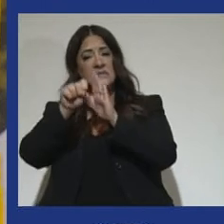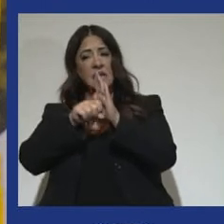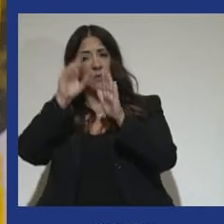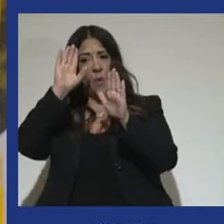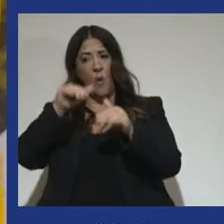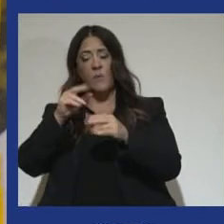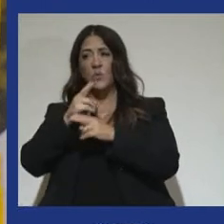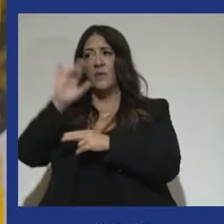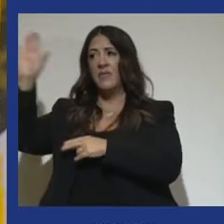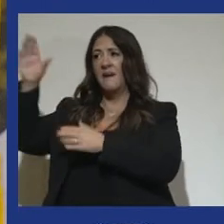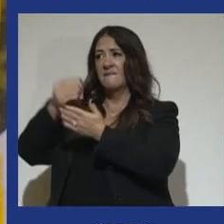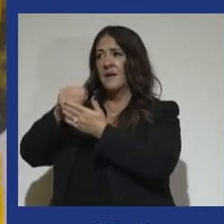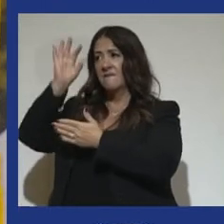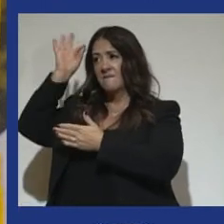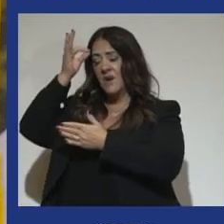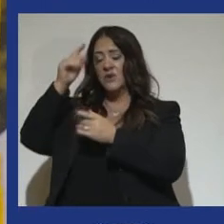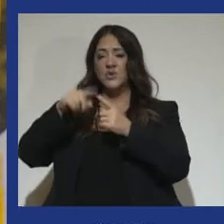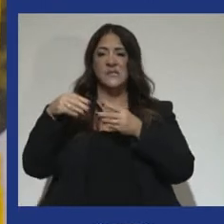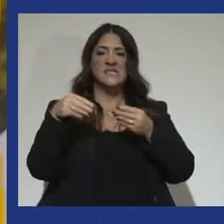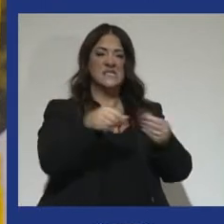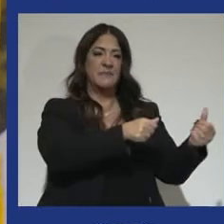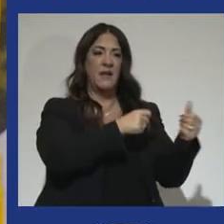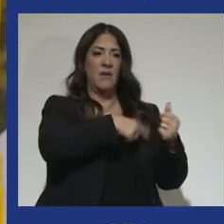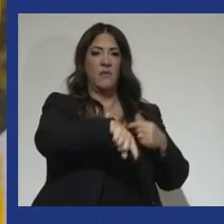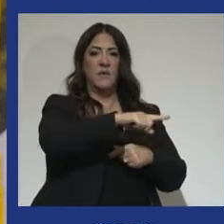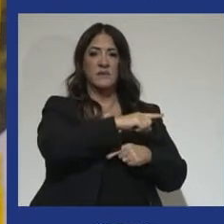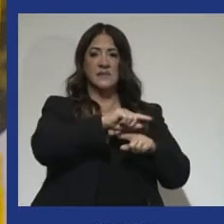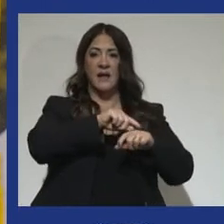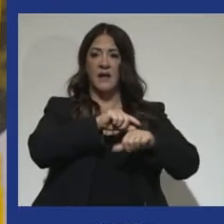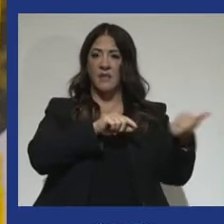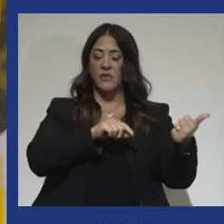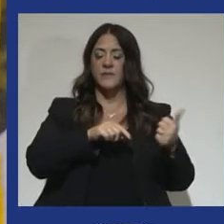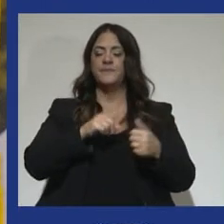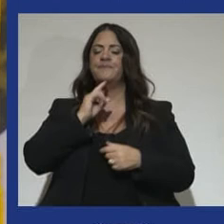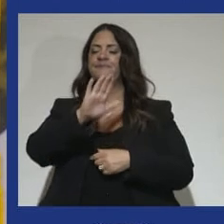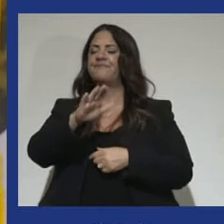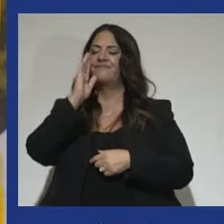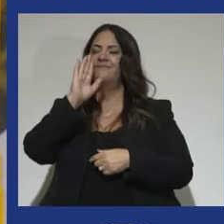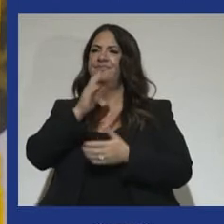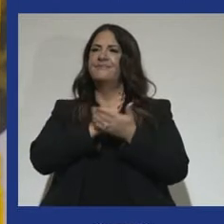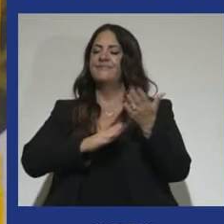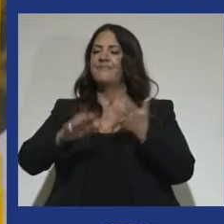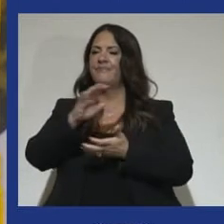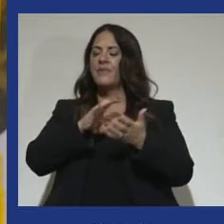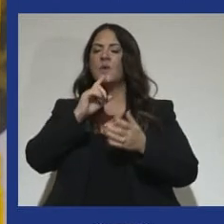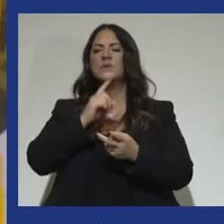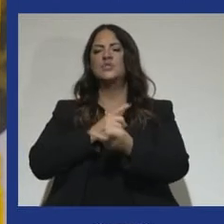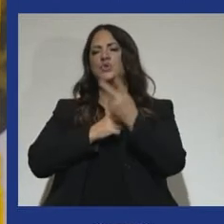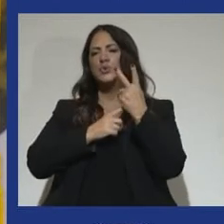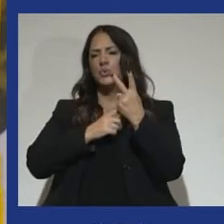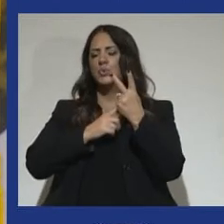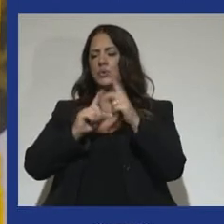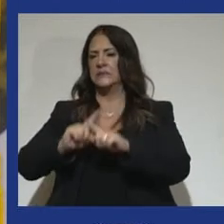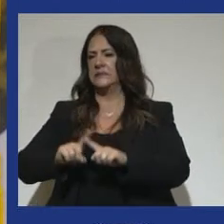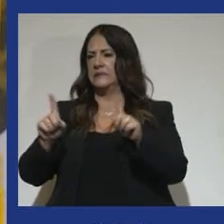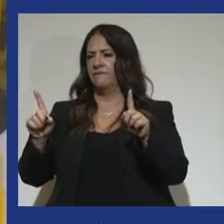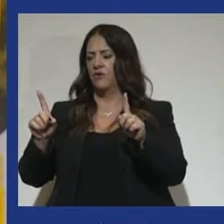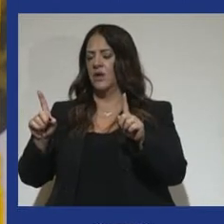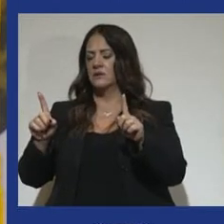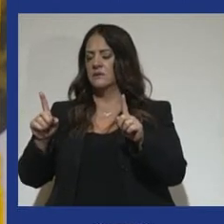que se esperaba usar como gobierno federal puede clarificar por favor si hay cierta confusión sobre eso